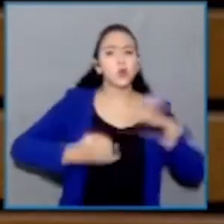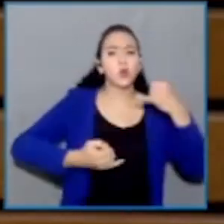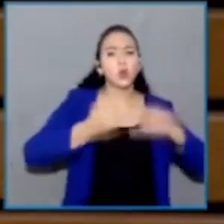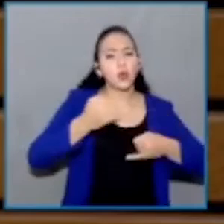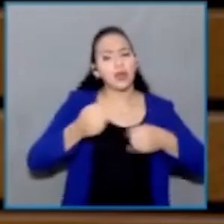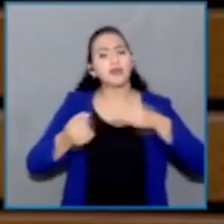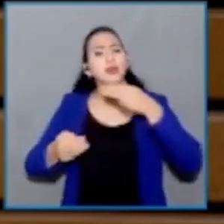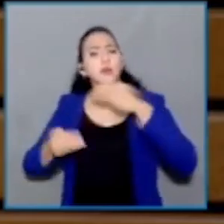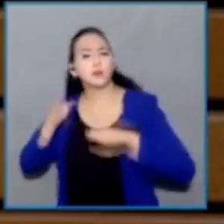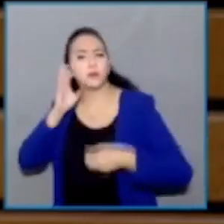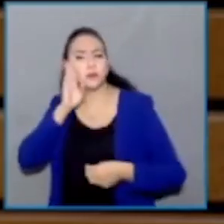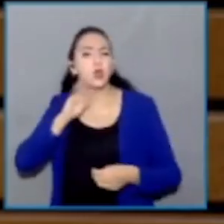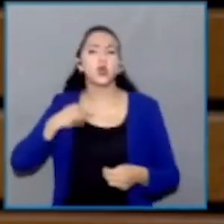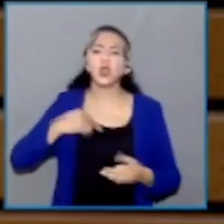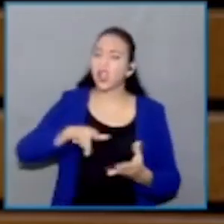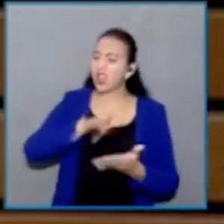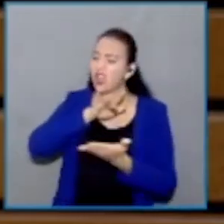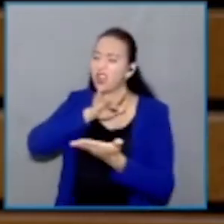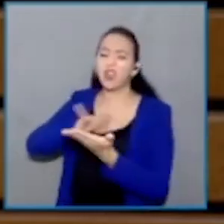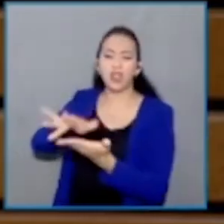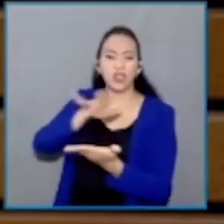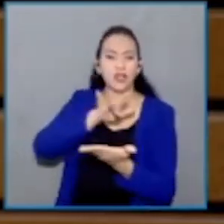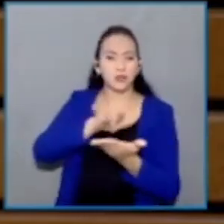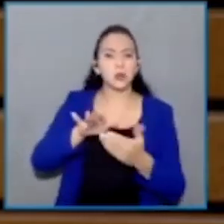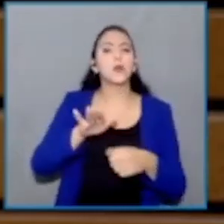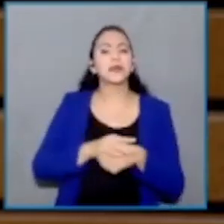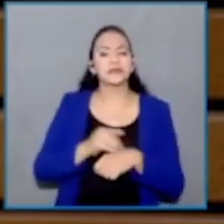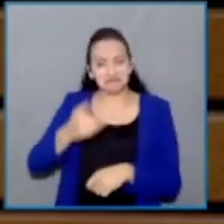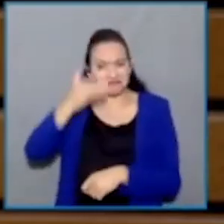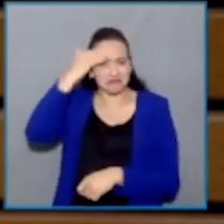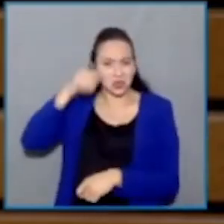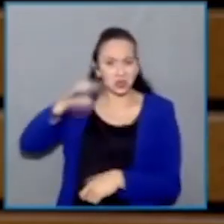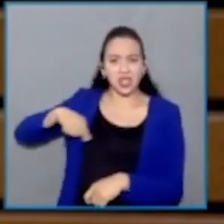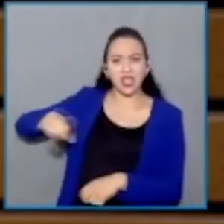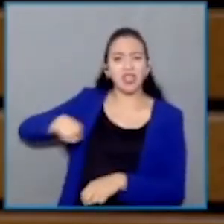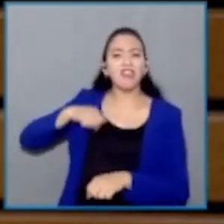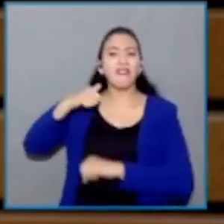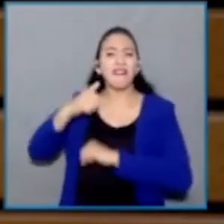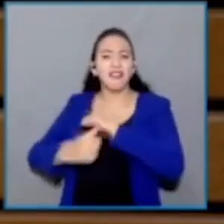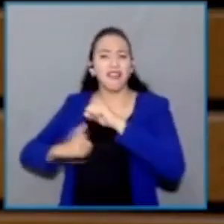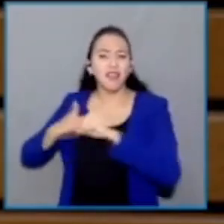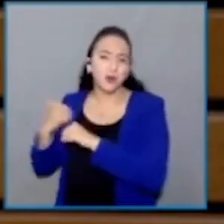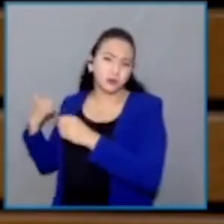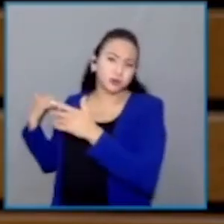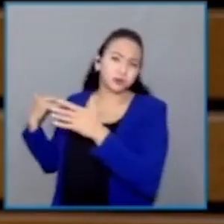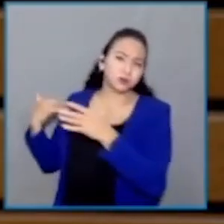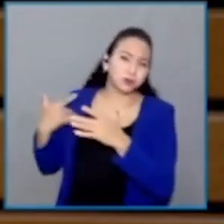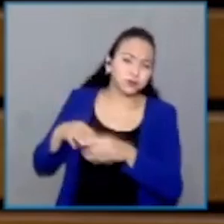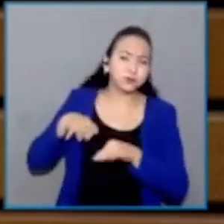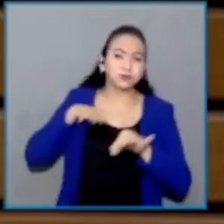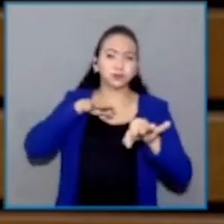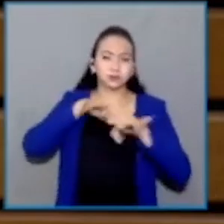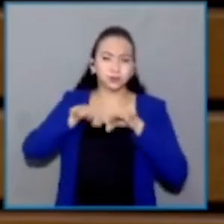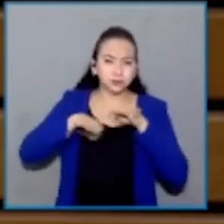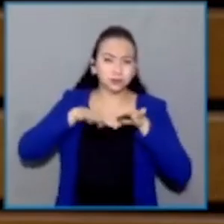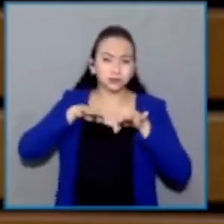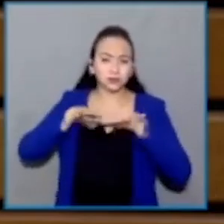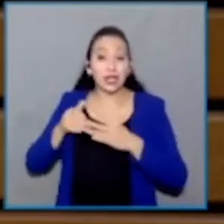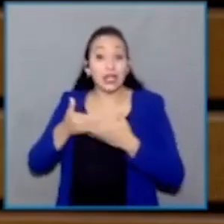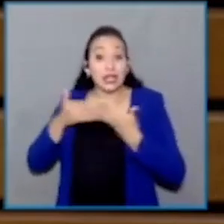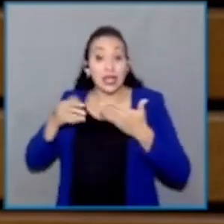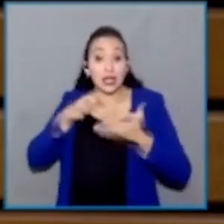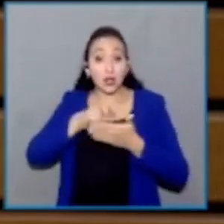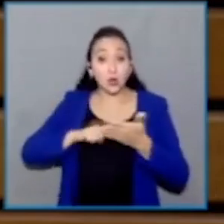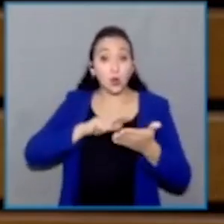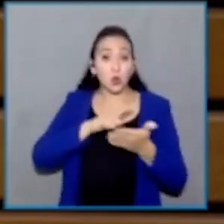brillantes carreras y trayectorias se han visto truncadas por una reforma que rompe con el Estado de Derecho en